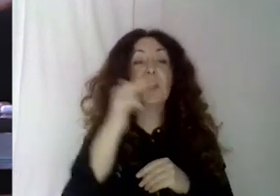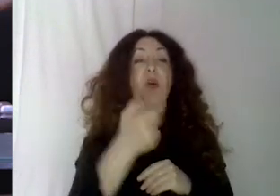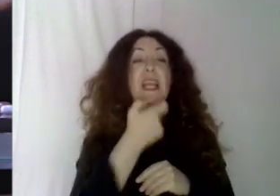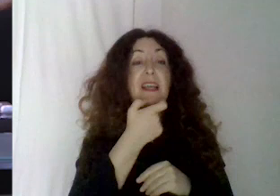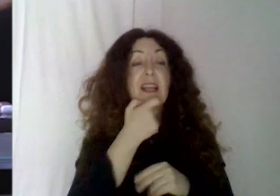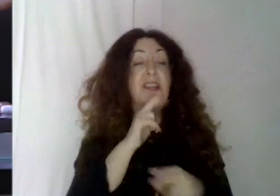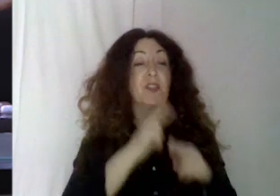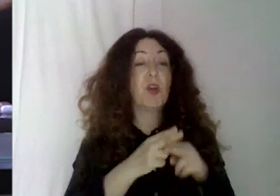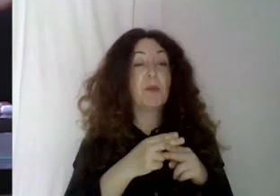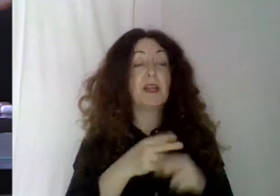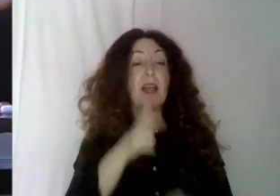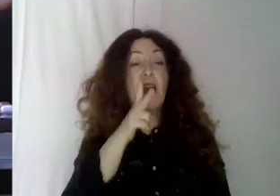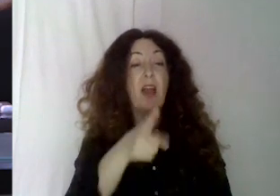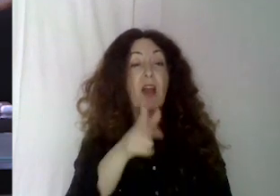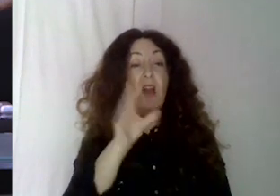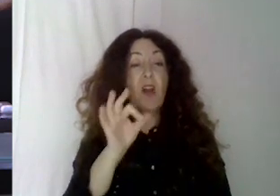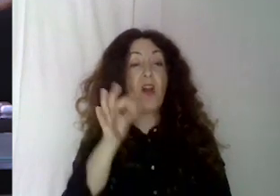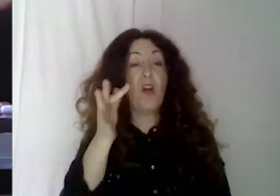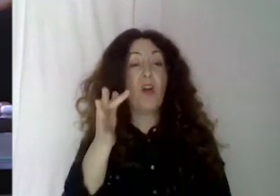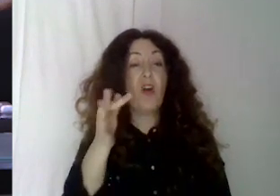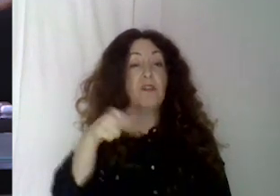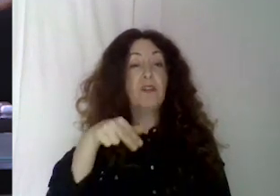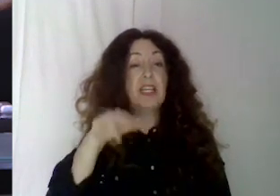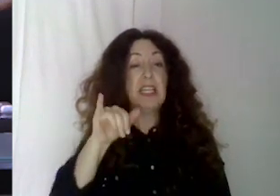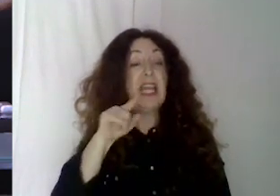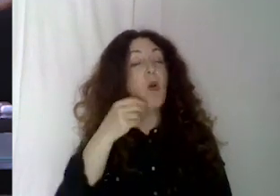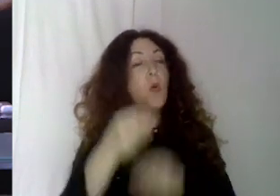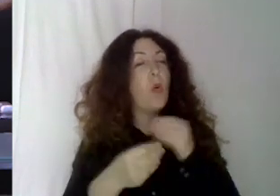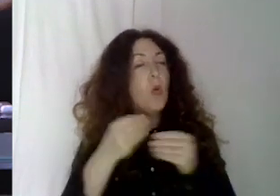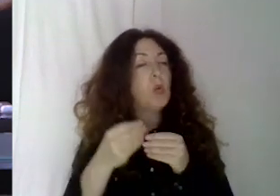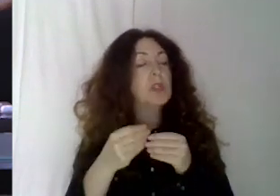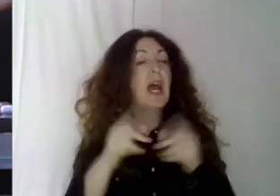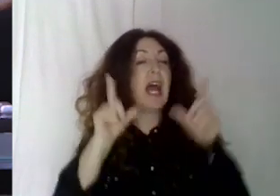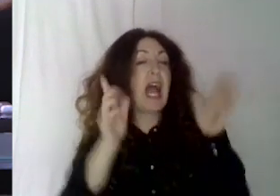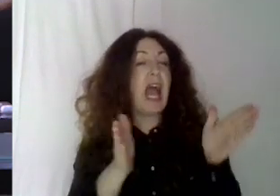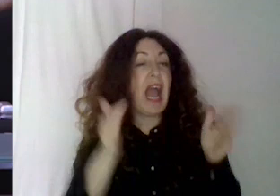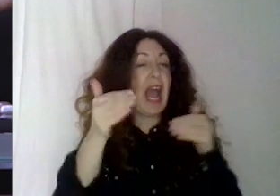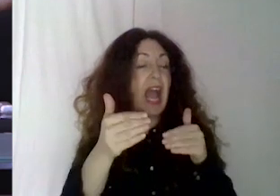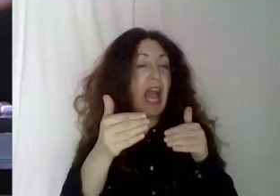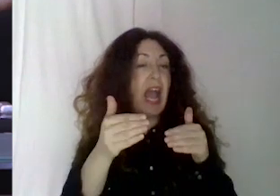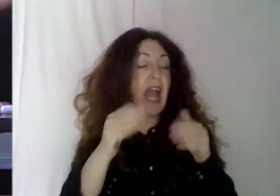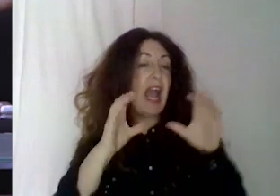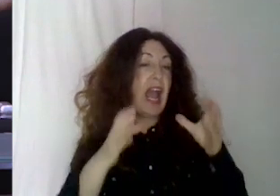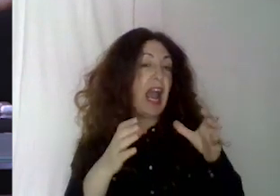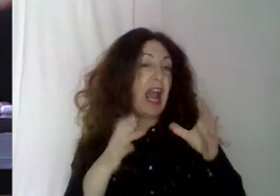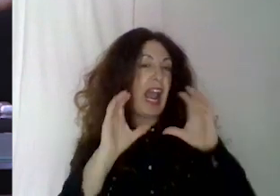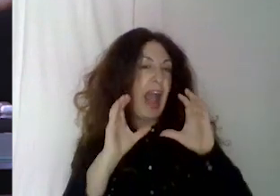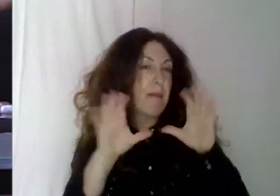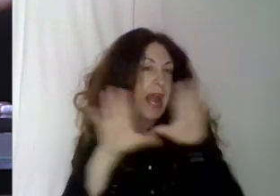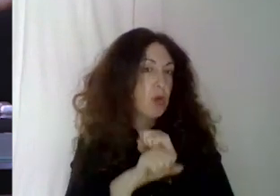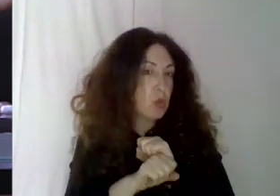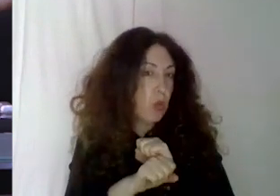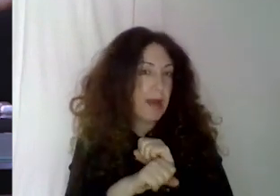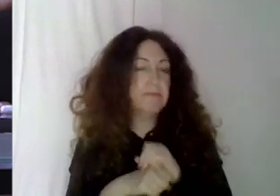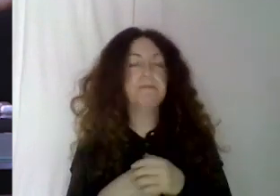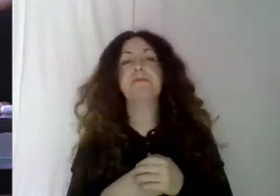modelos a mendigos, prostitutas, porque era el mundo en el que él se encontraba a gusto, y convertirlas en mártires,